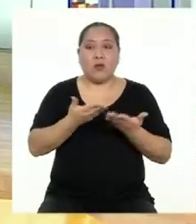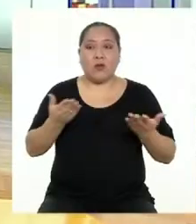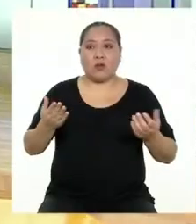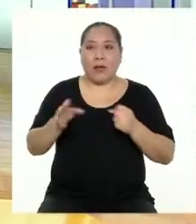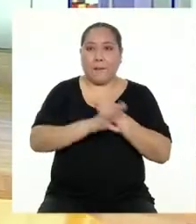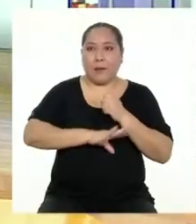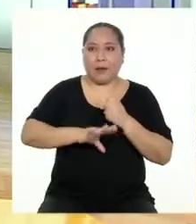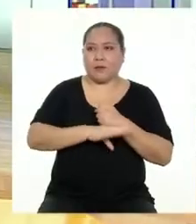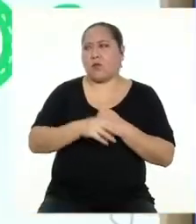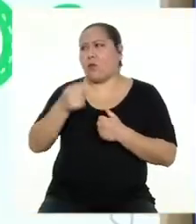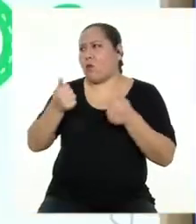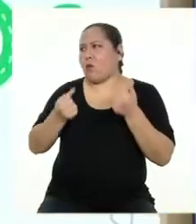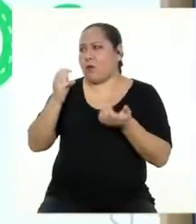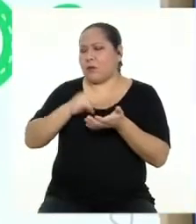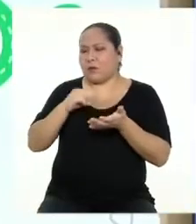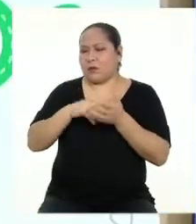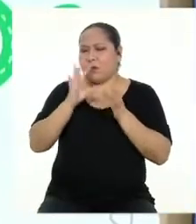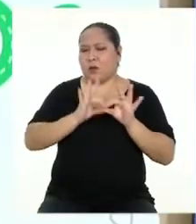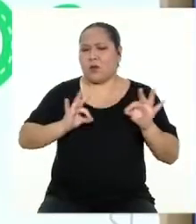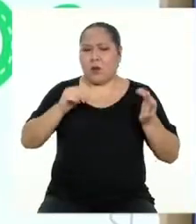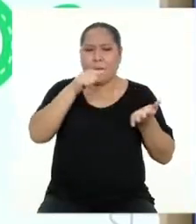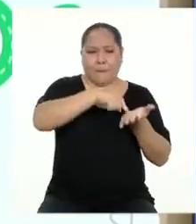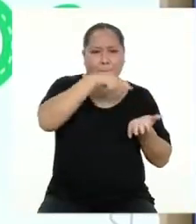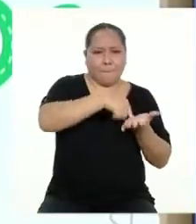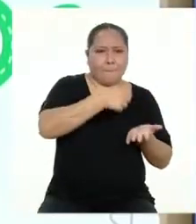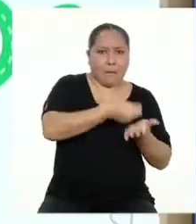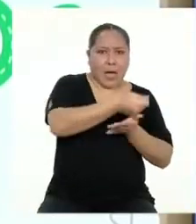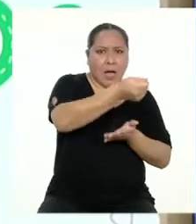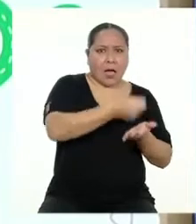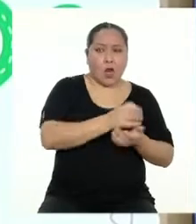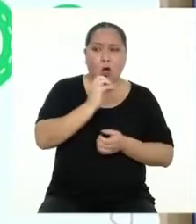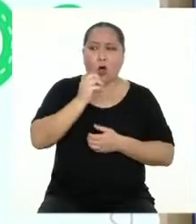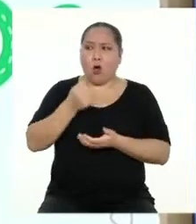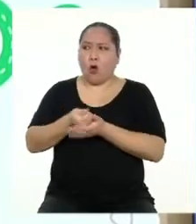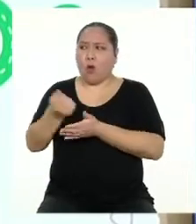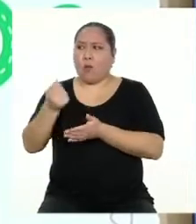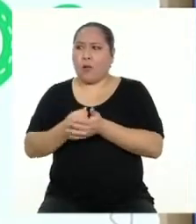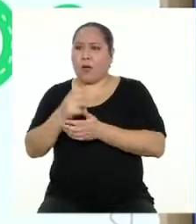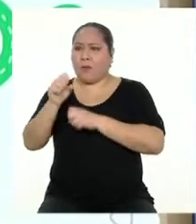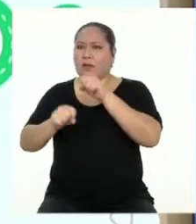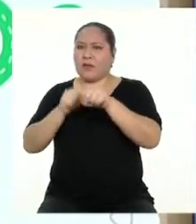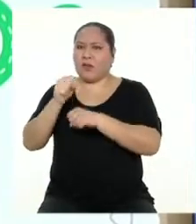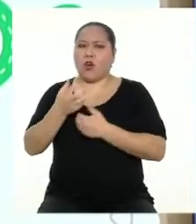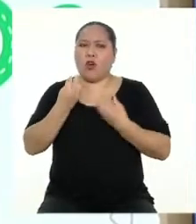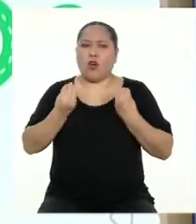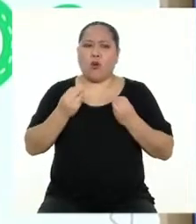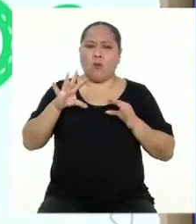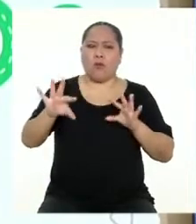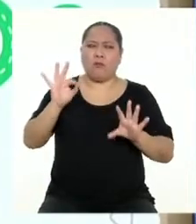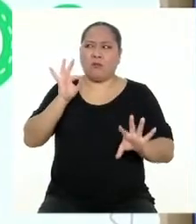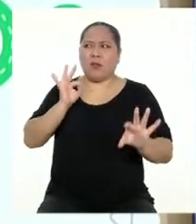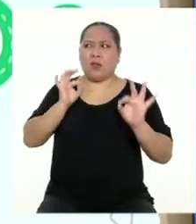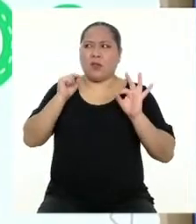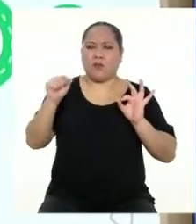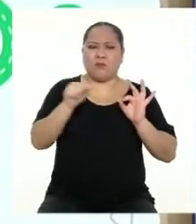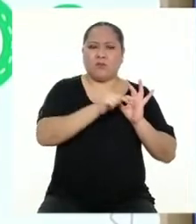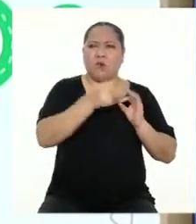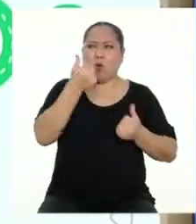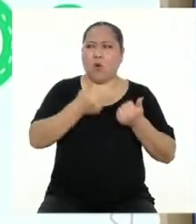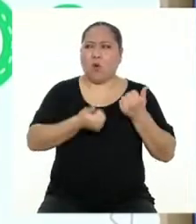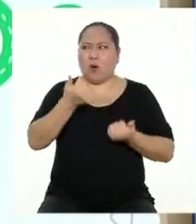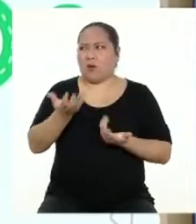más importante? ¿Pagar una deuda o comprar una bicicleta? ¿Cómo podemos elegir qué objetos o servicios